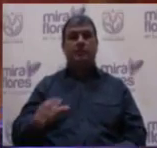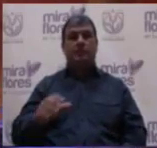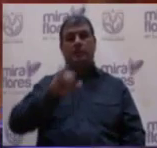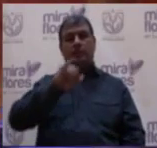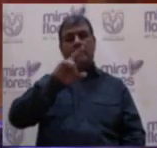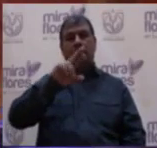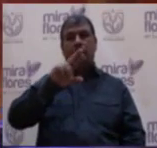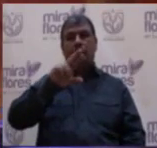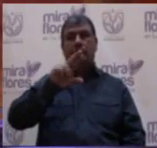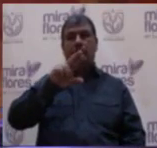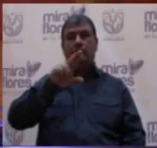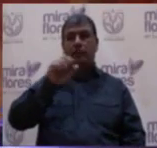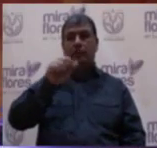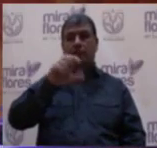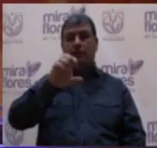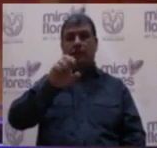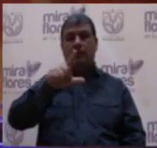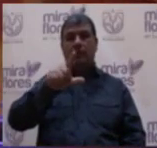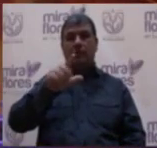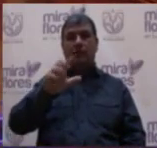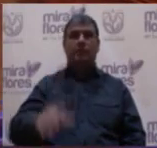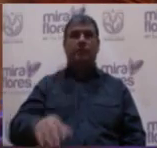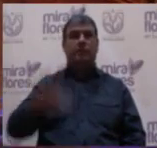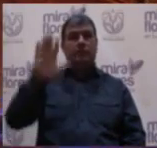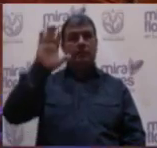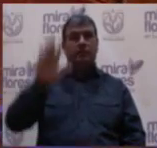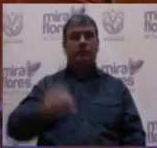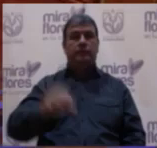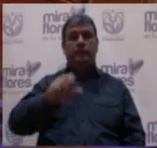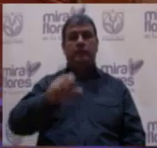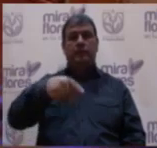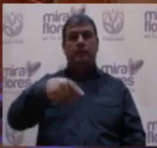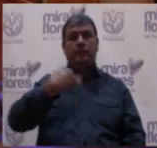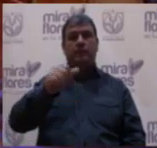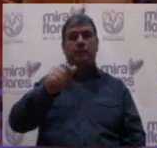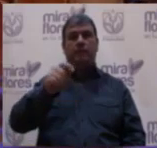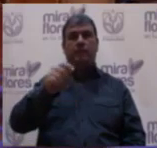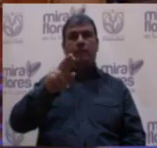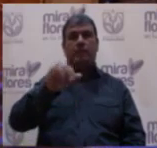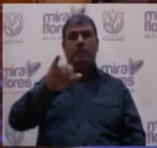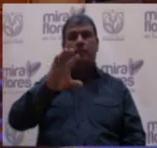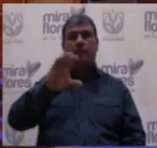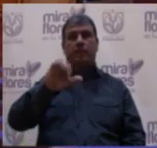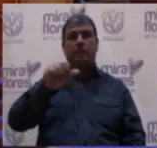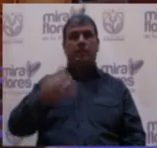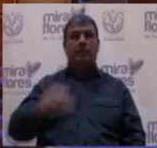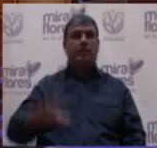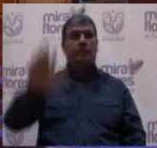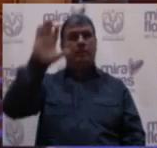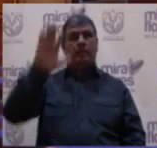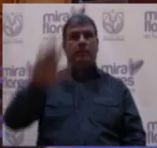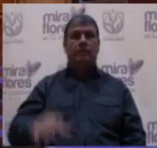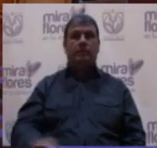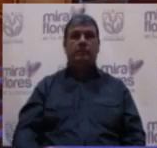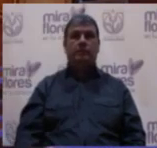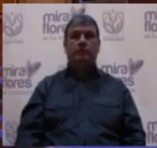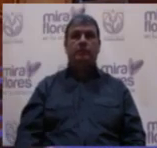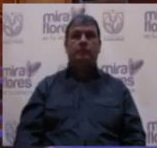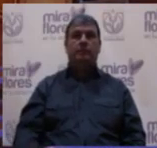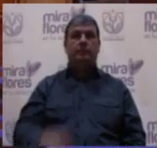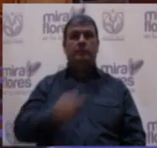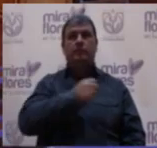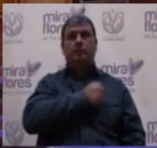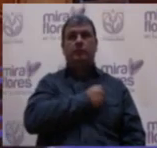Señor Israel Orlando Acuña Bondoquis. Señora Patricia María del Río Jiménez de Olavide.